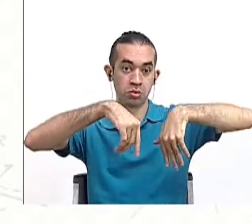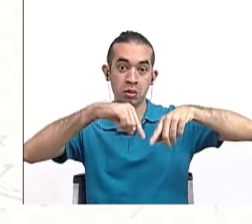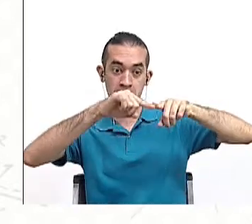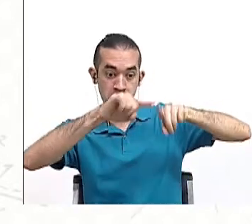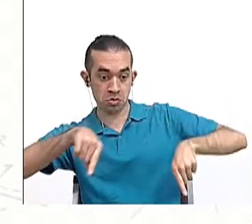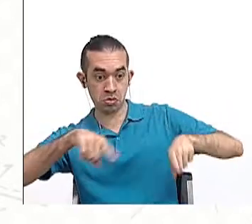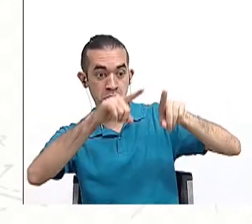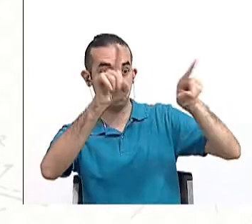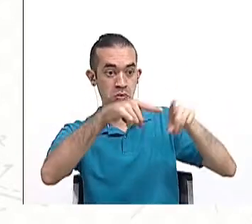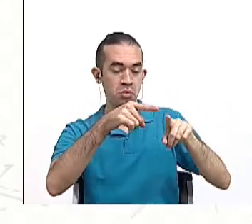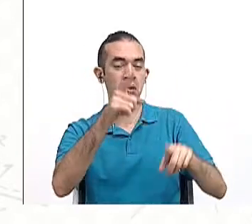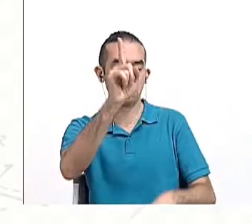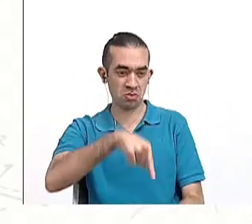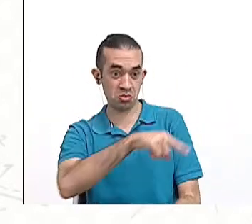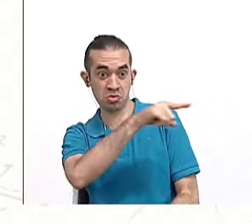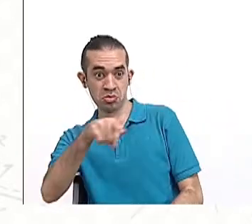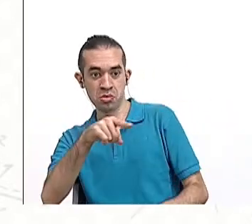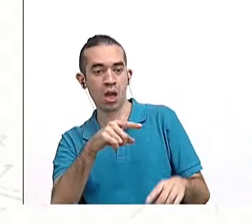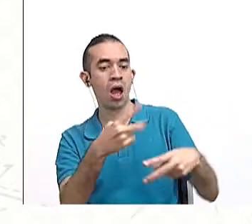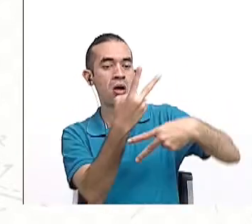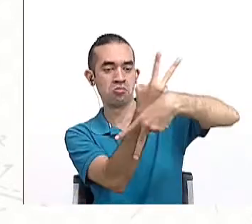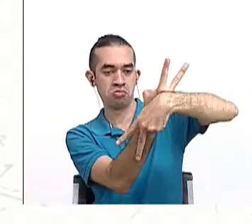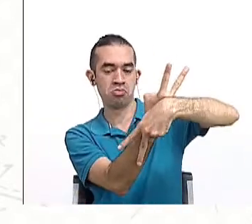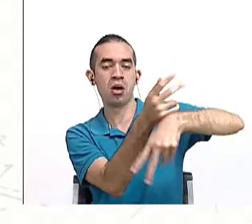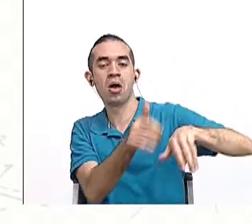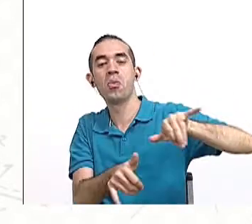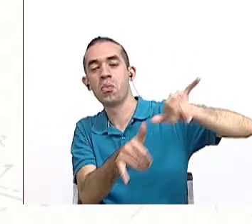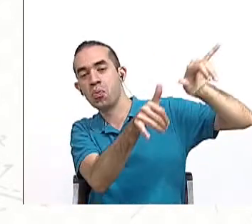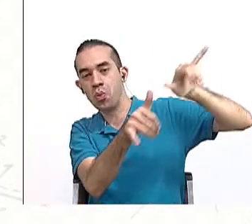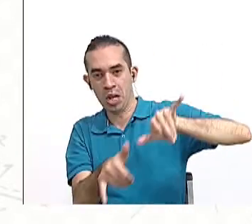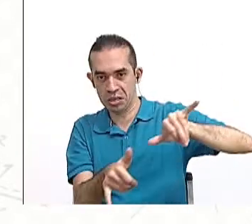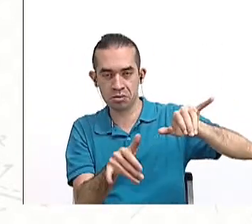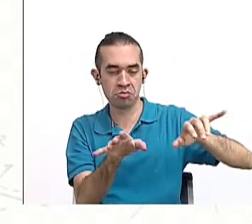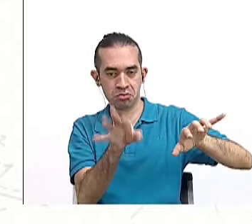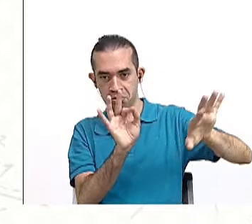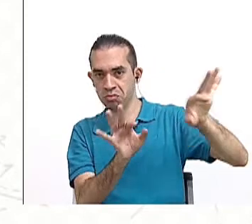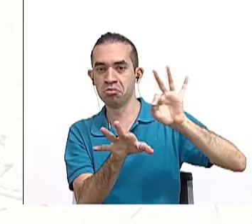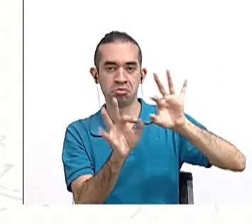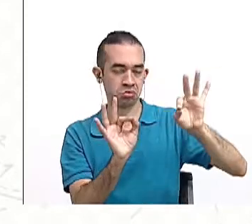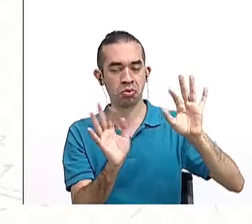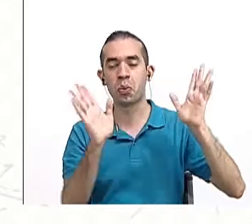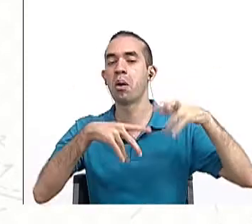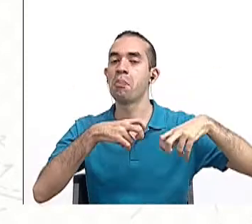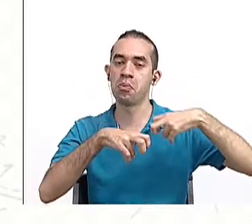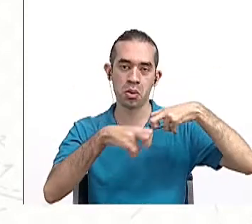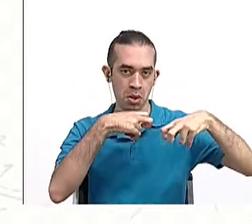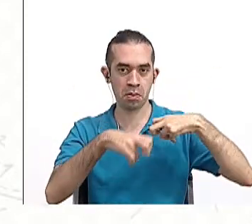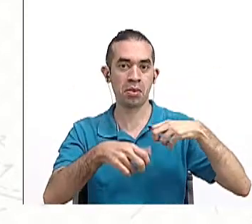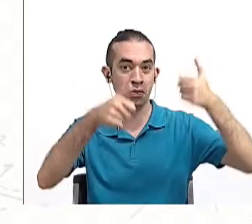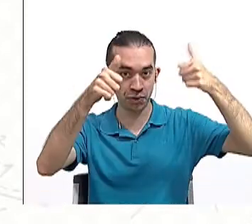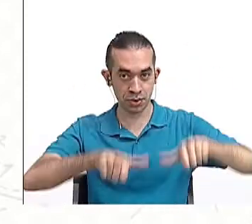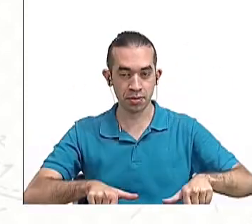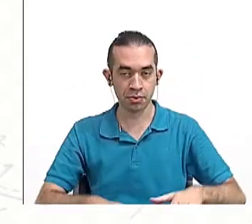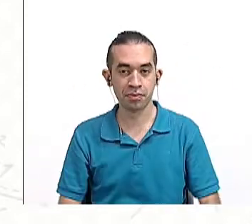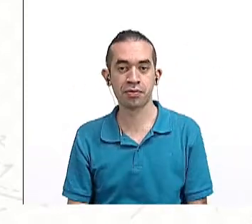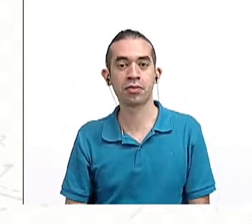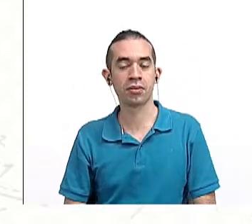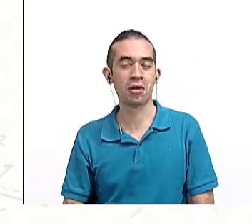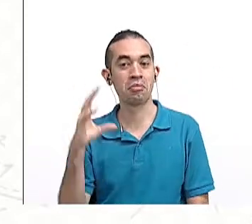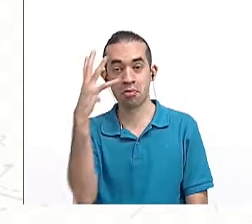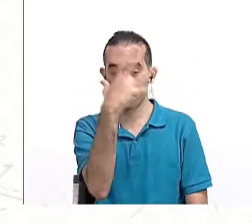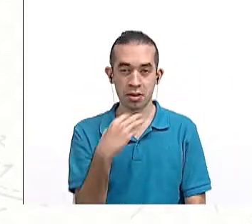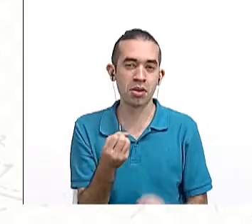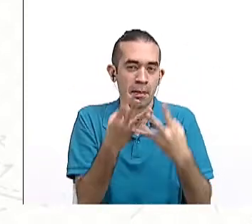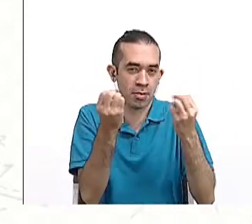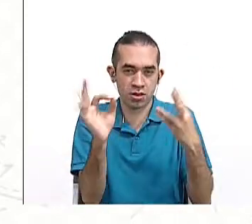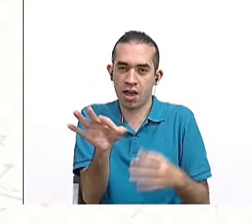porque los ángulos son congruentes entonces que utilicemos uno u otro no hay ningún problema de acuerdo esto es lo bonito muchas